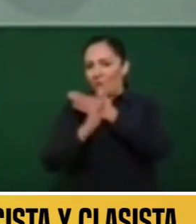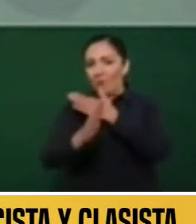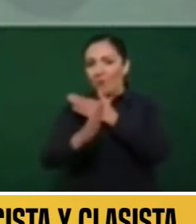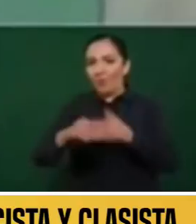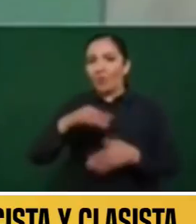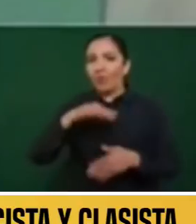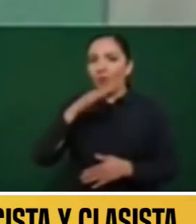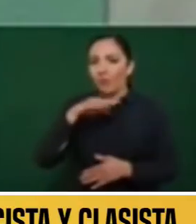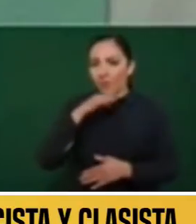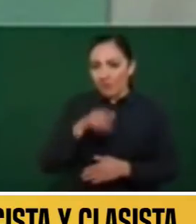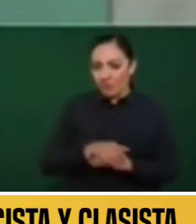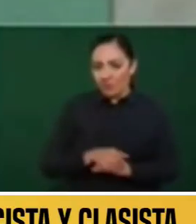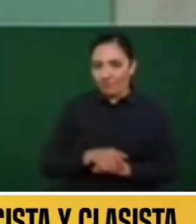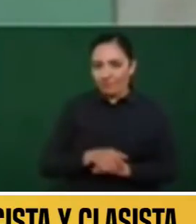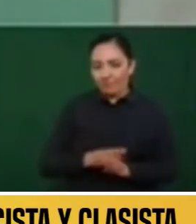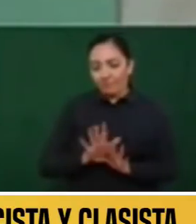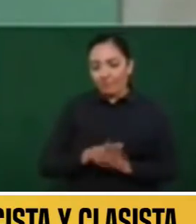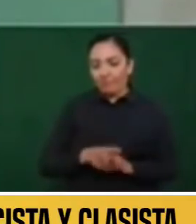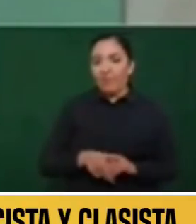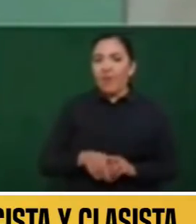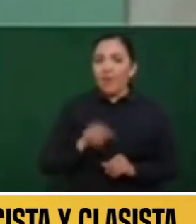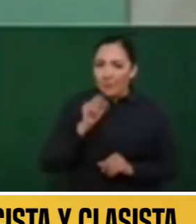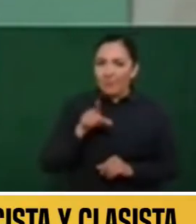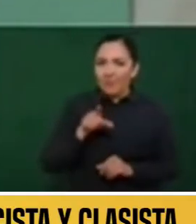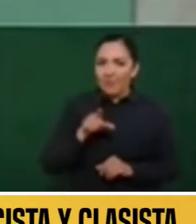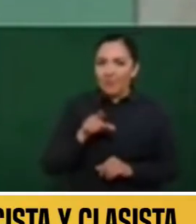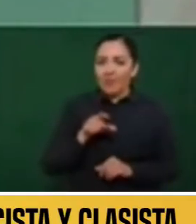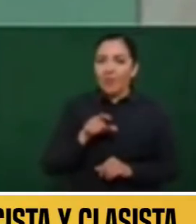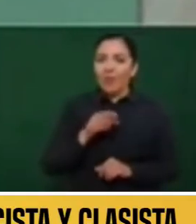lo del aguacate, pero antes